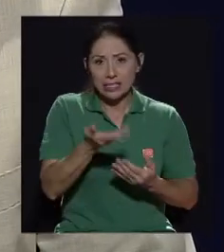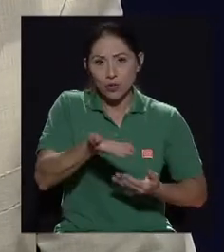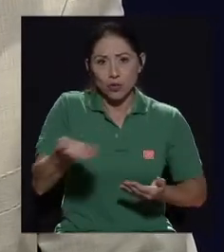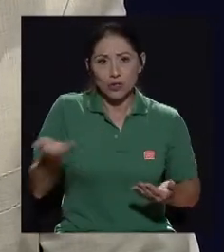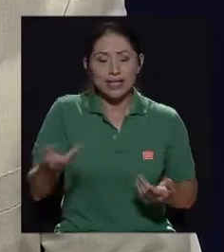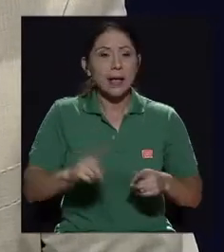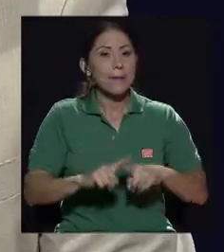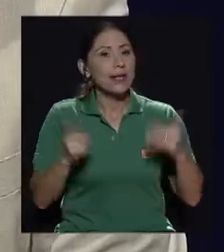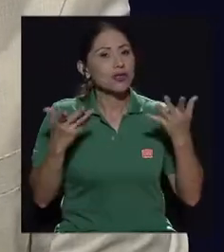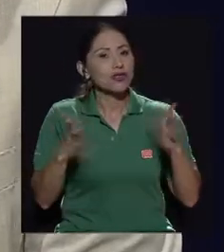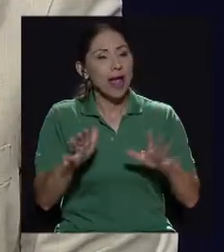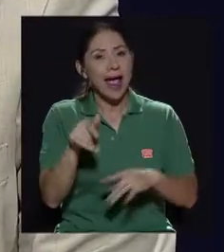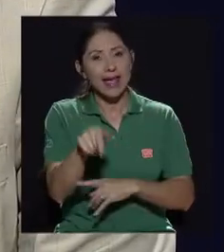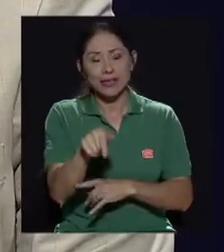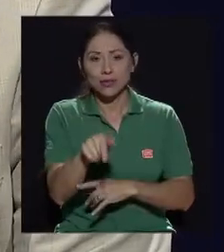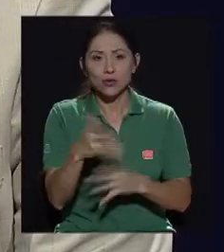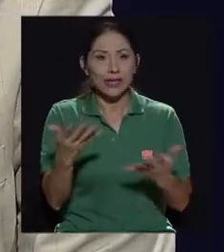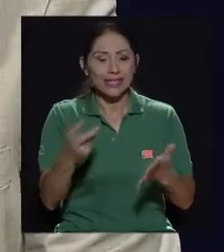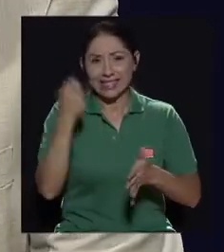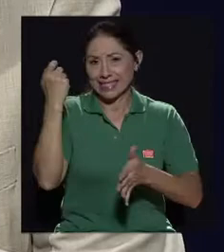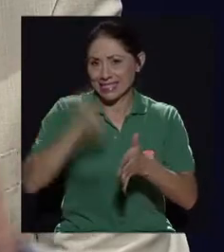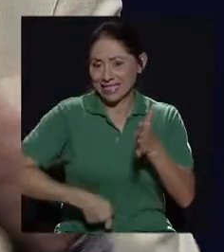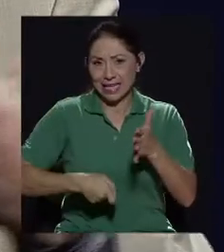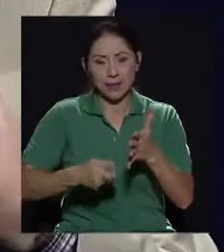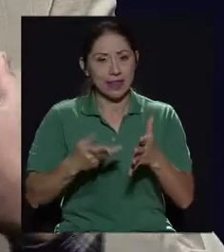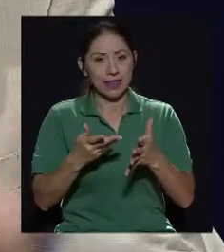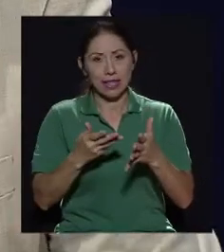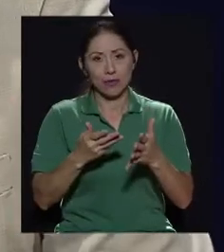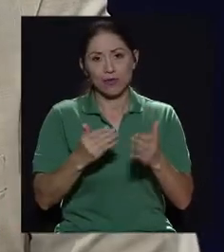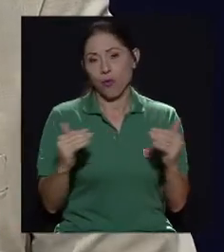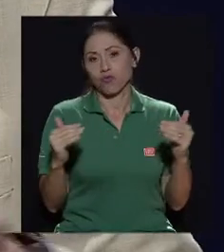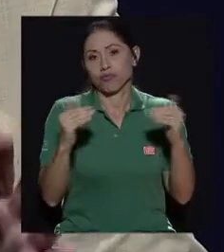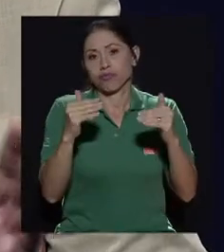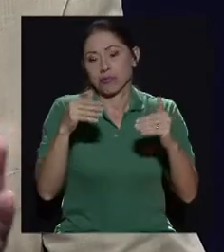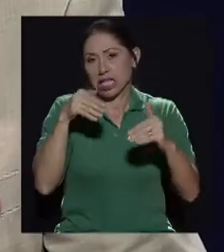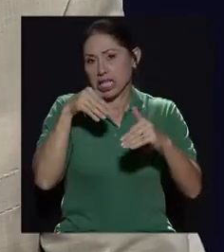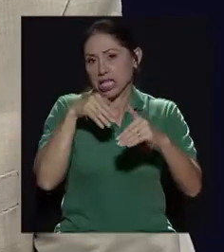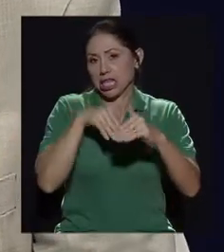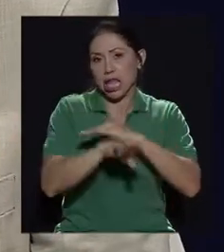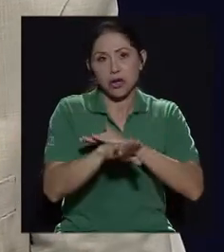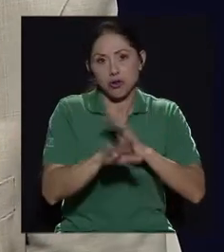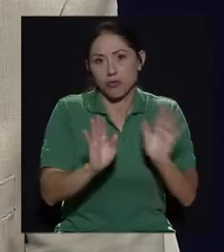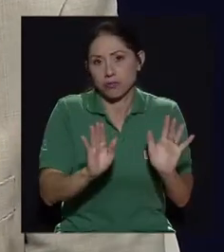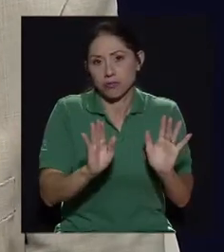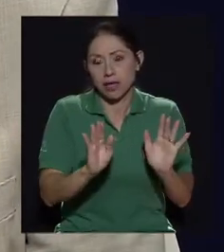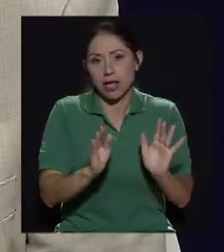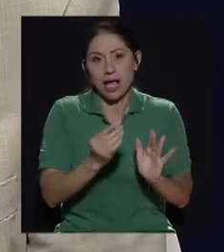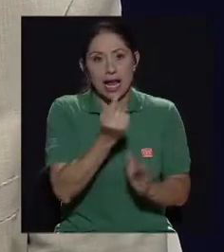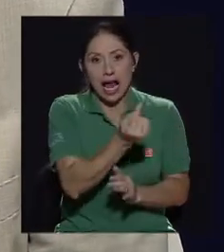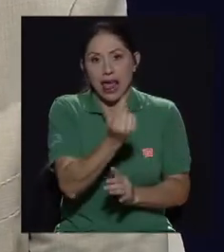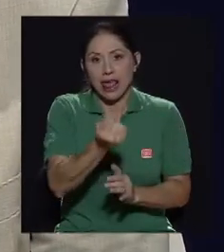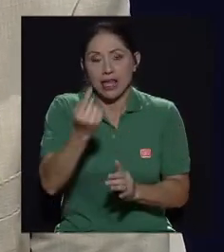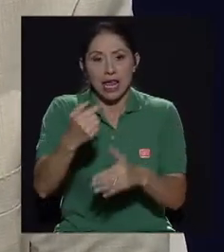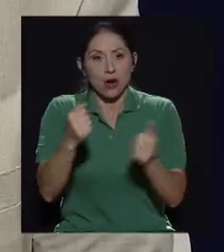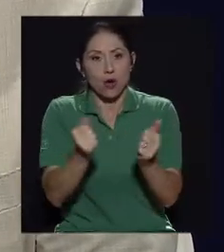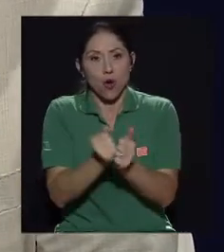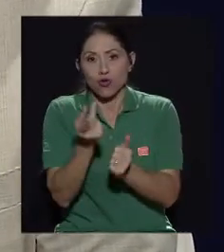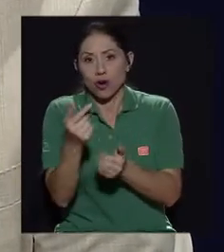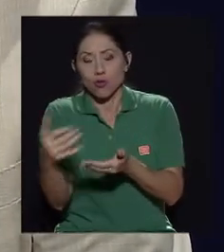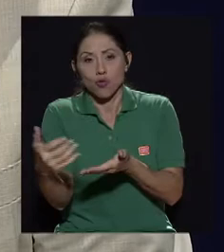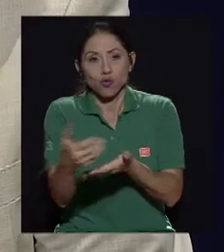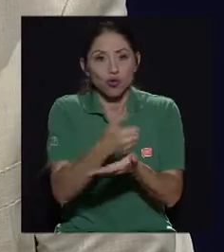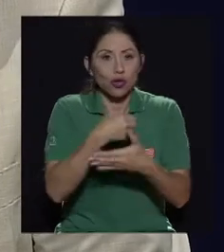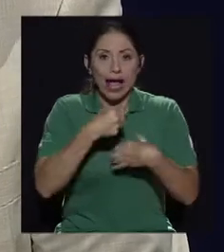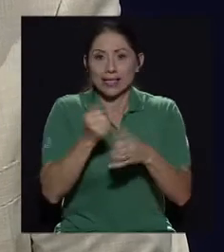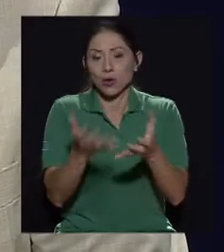tipo de cosas pero bueno ya eso es estrictamente en el plano interno o sea cada quien hace con los recursos que recoge lo que quiera o lo